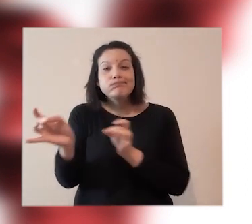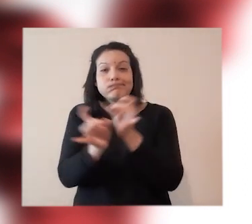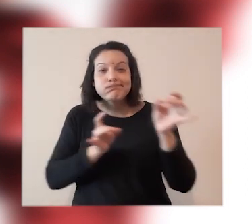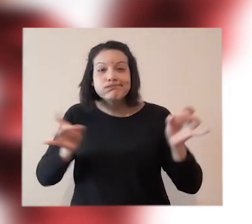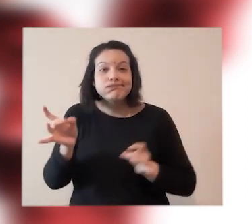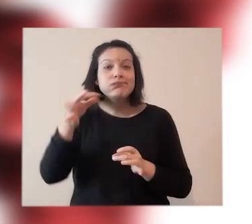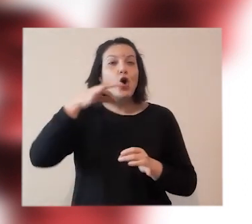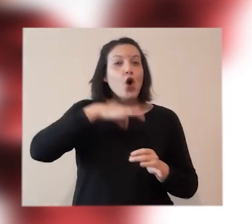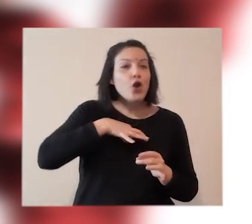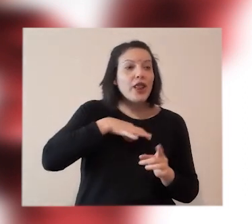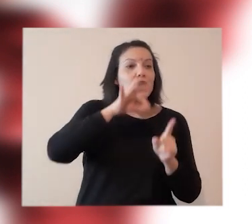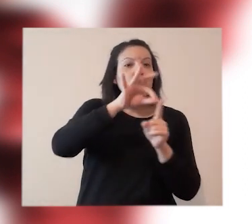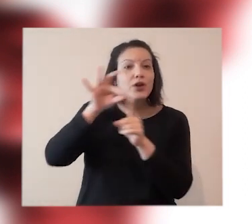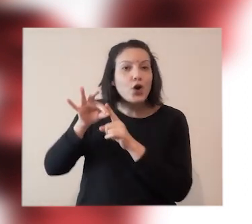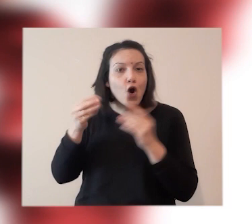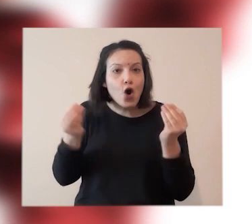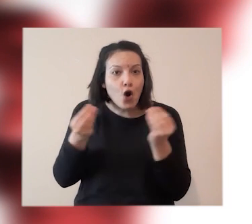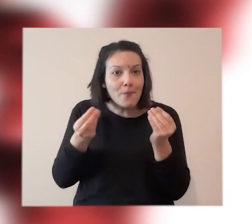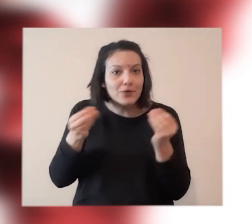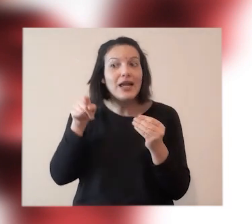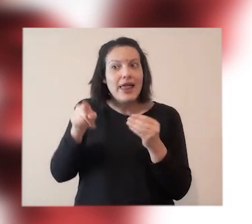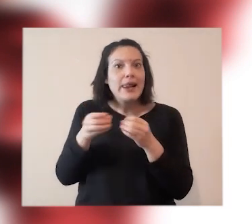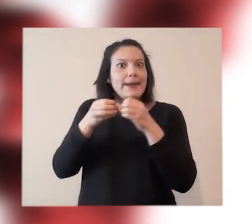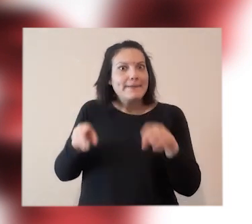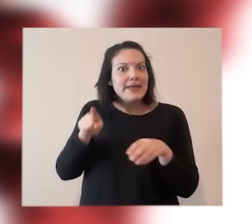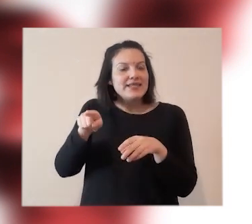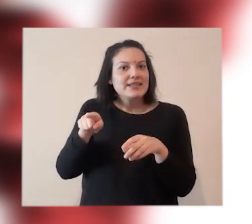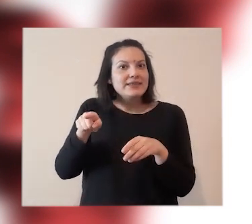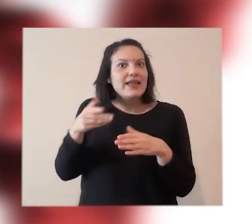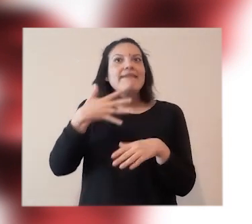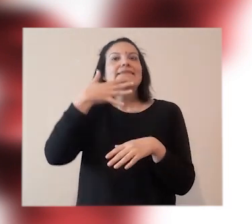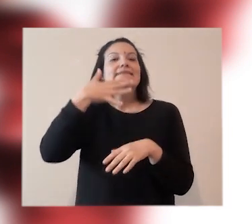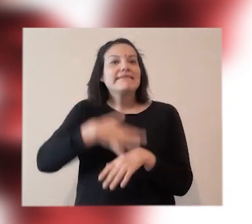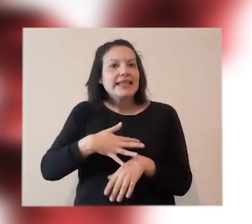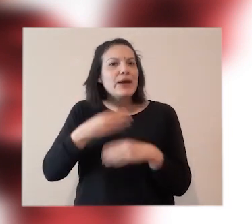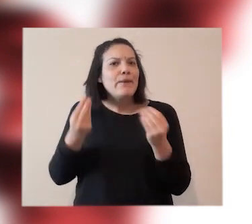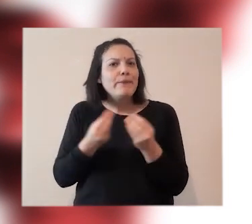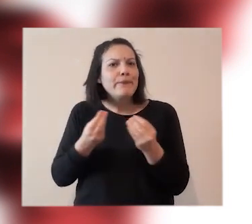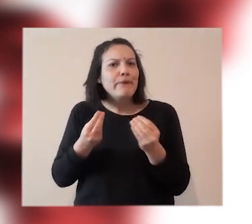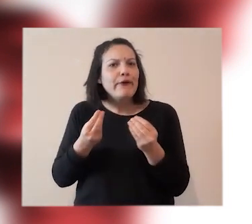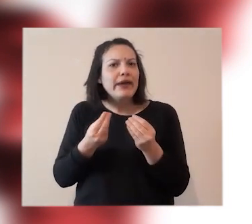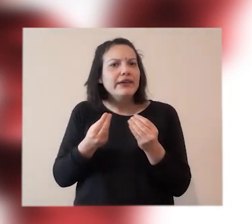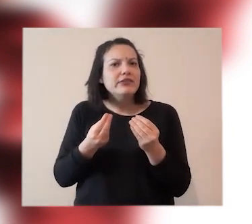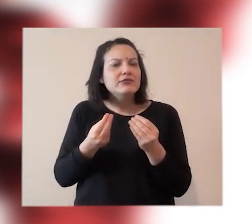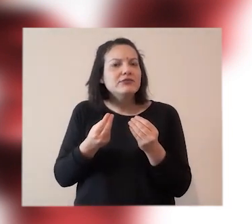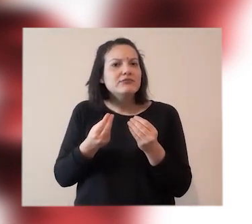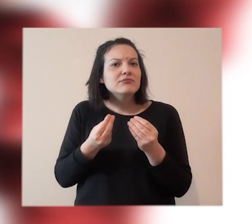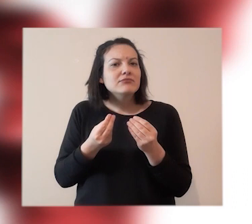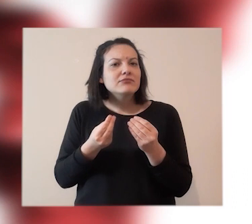importante porque justamente va a ser nuestro punto de partida para poder entender por qué, digamos, tenemos que